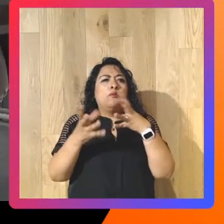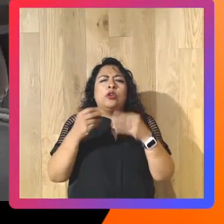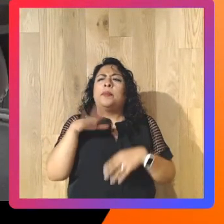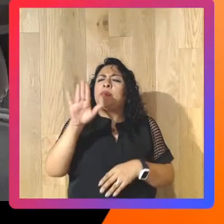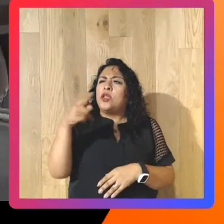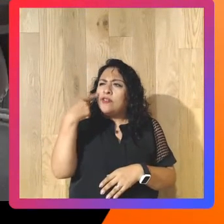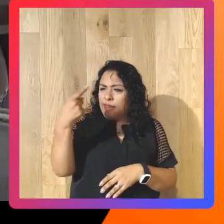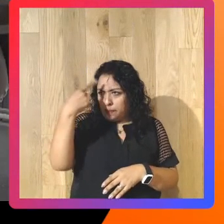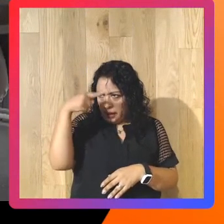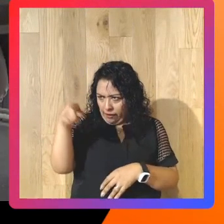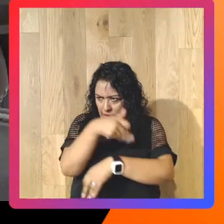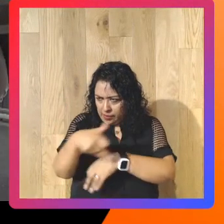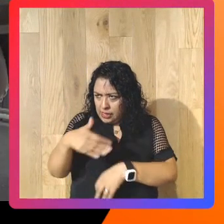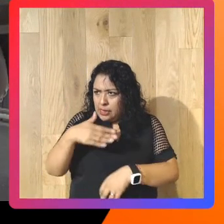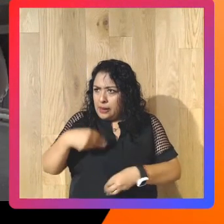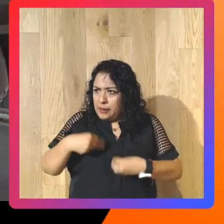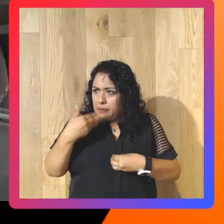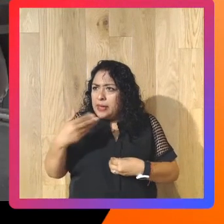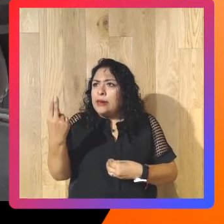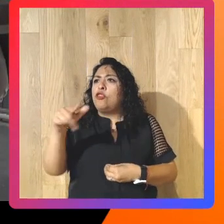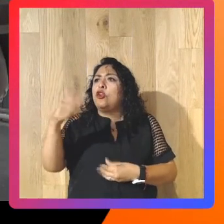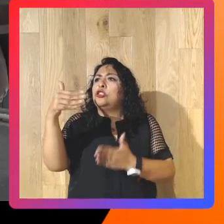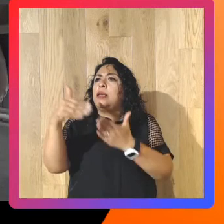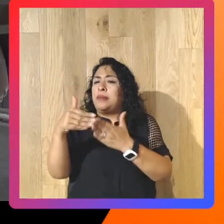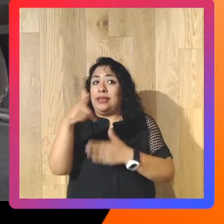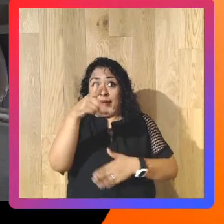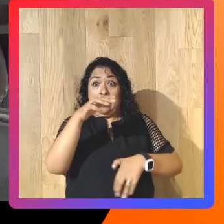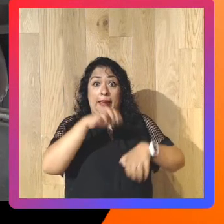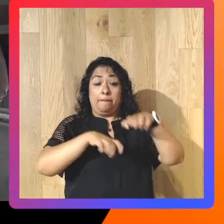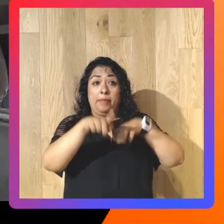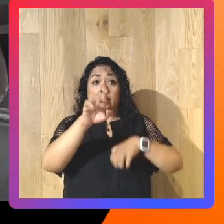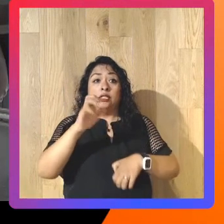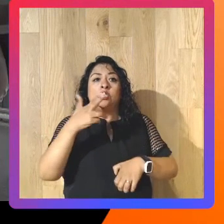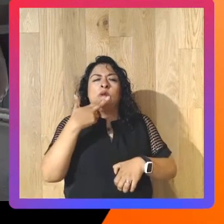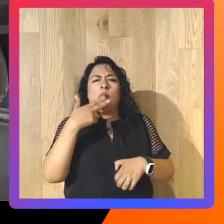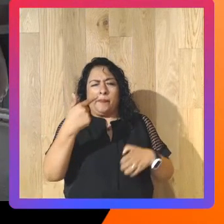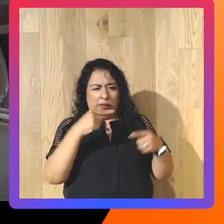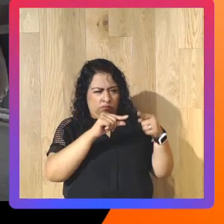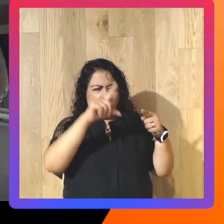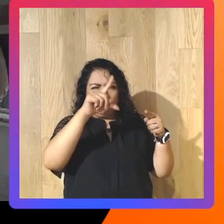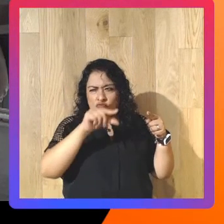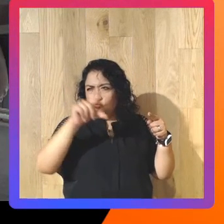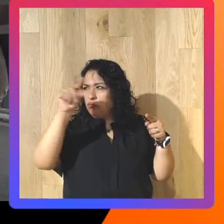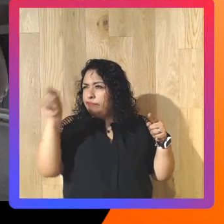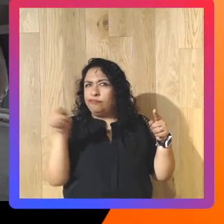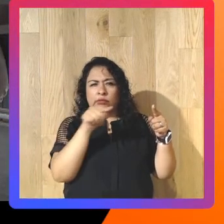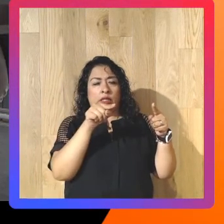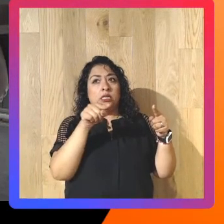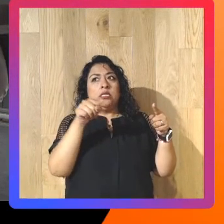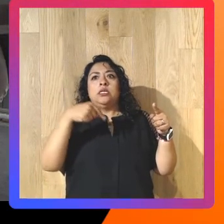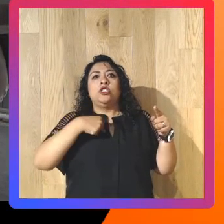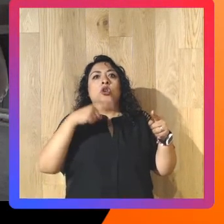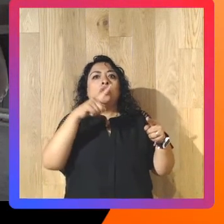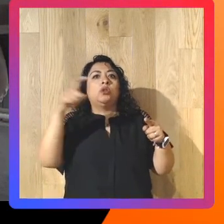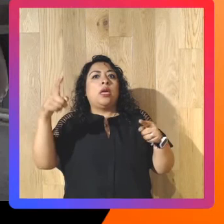oye, para que una familia viva dignamente necesita 12,000 pesos. Hay empresas en Chihuahua que tomaron su tabulador y dijeron, caray, pues yo tengo